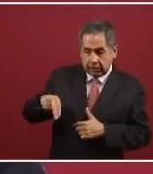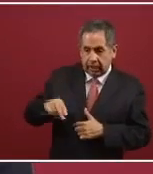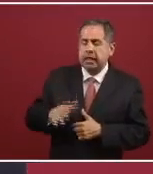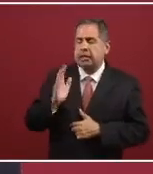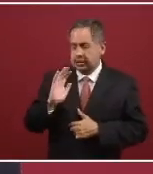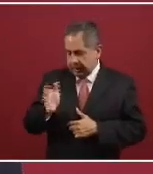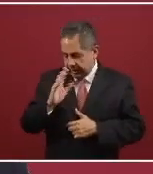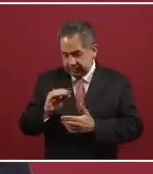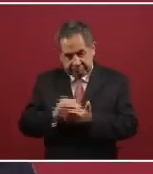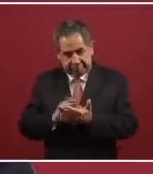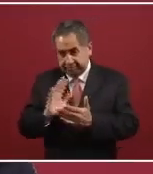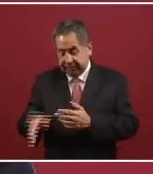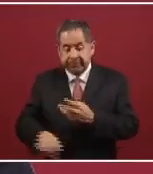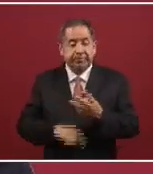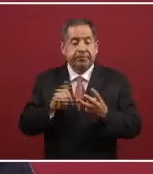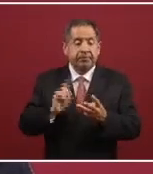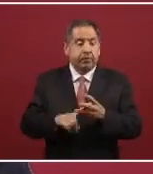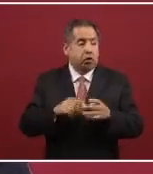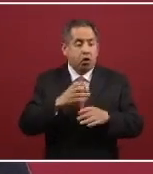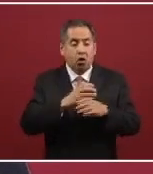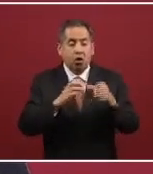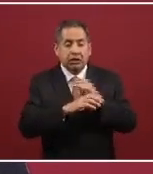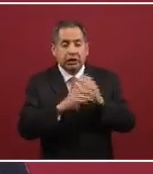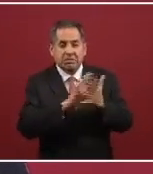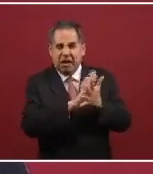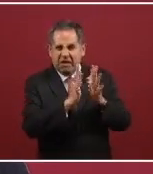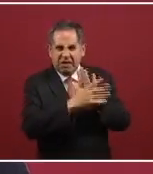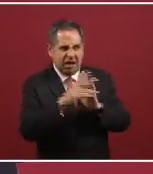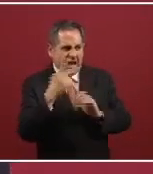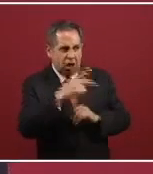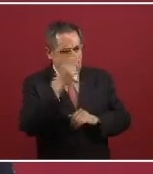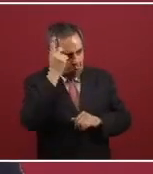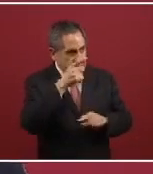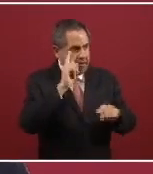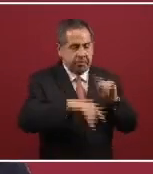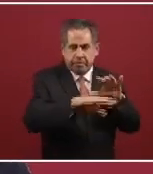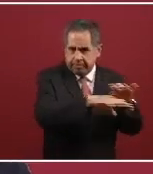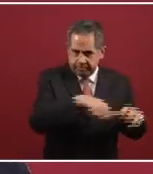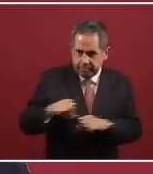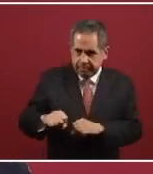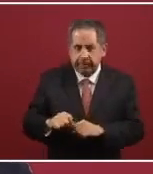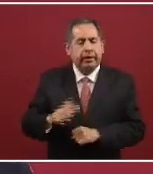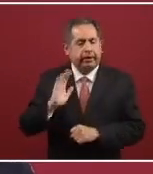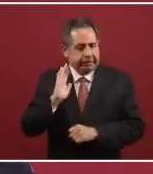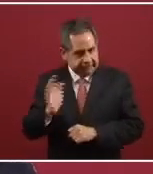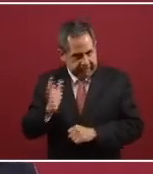Me importaba mucho lo de la extinción de dominio y ya se logró.